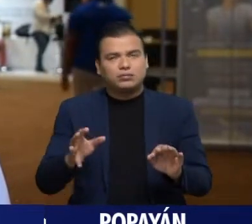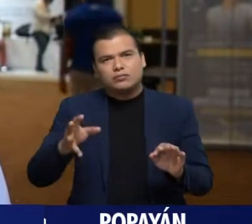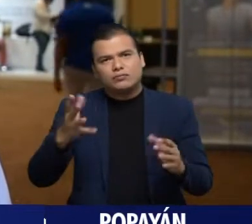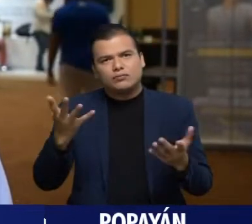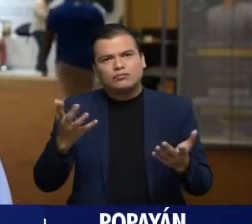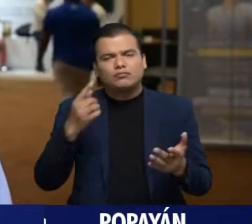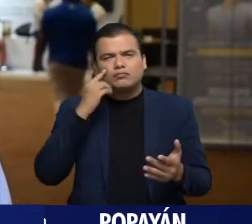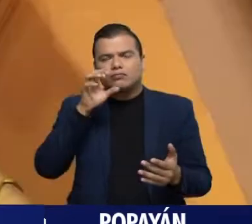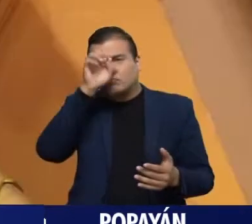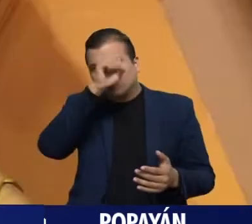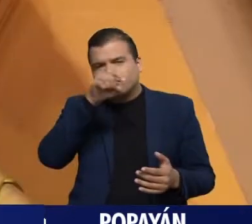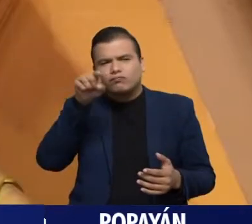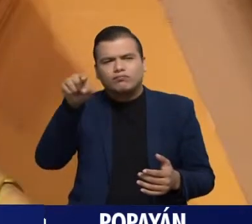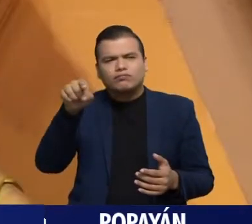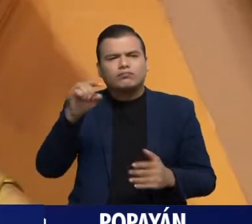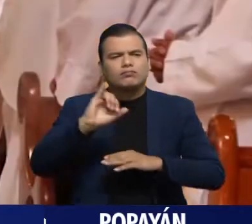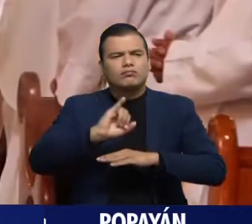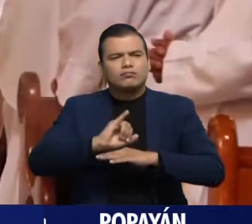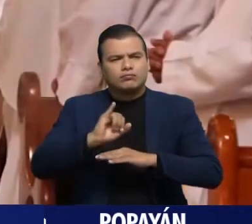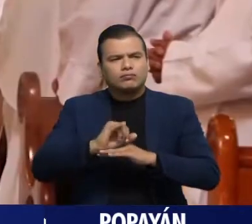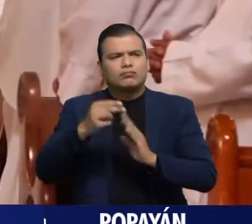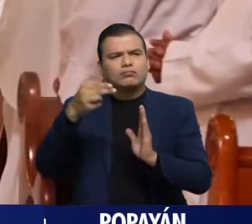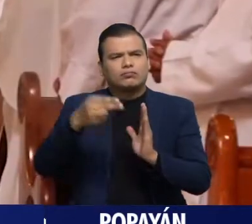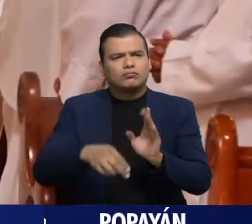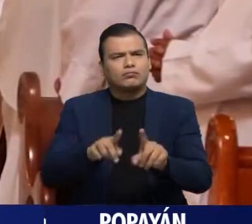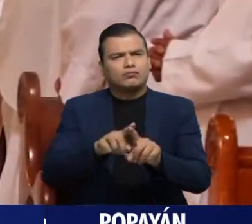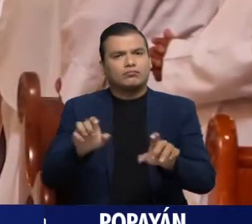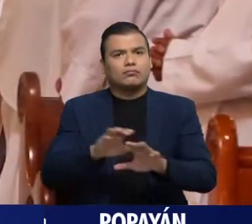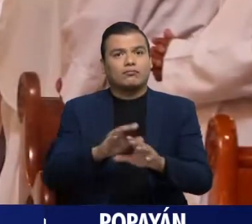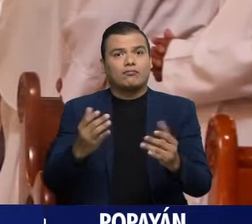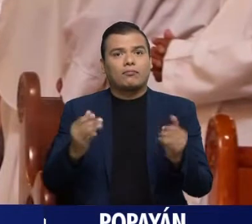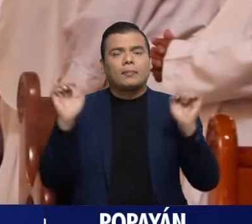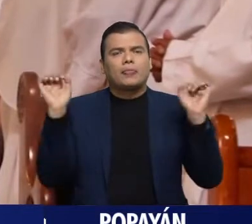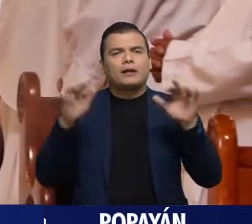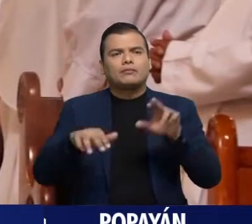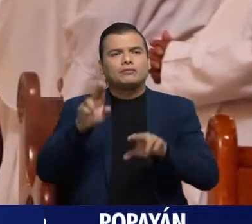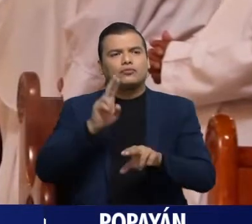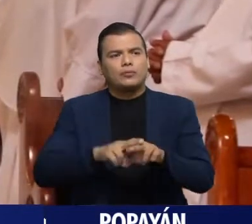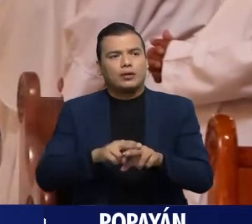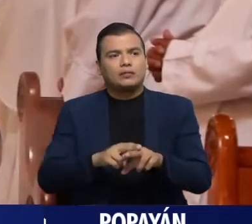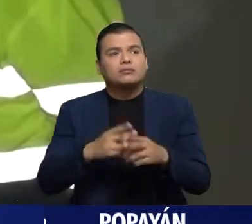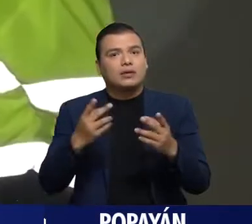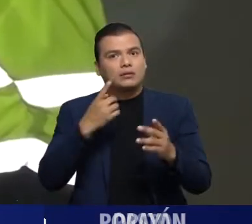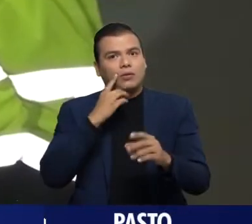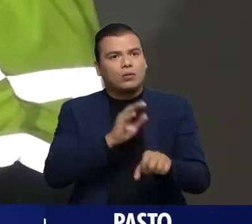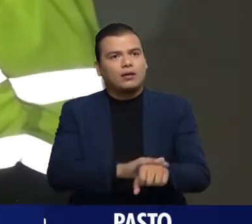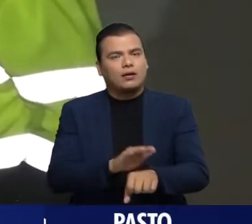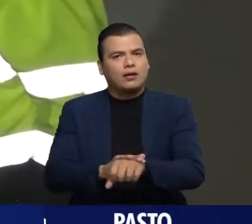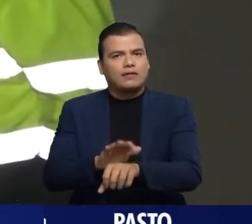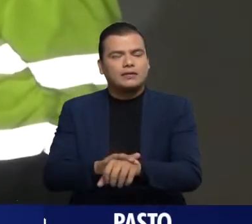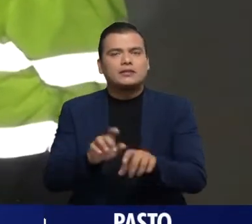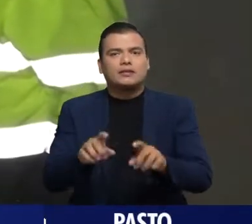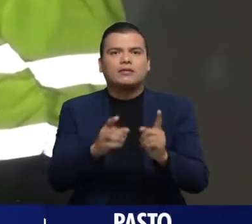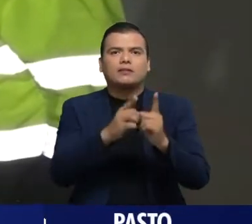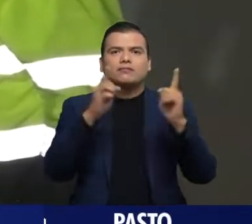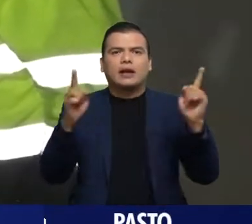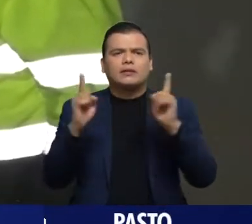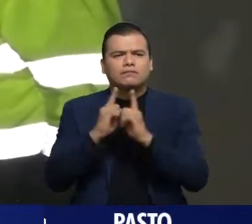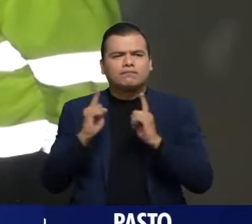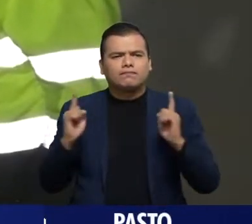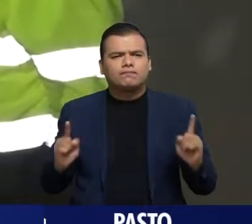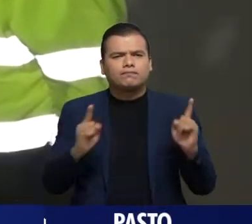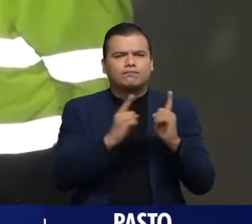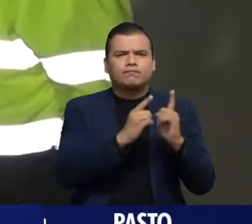histórico, las iglesias. Además, debido a la presencialidad, se exigirá el distanciamiento físico durante las procesiones y más de